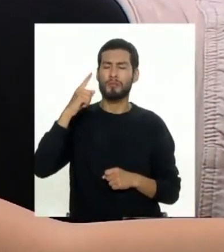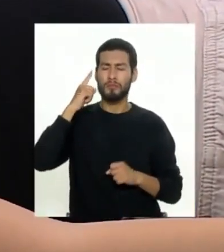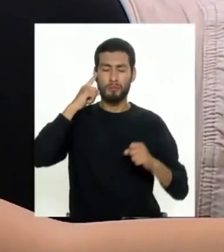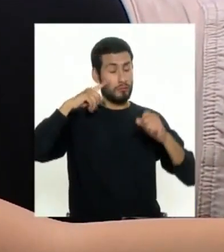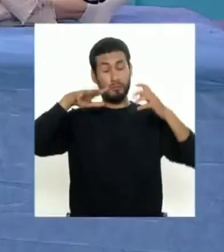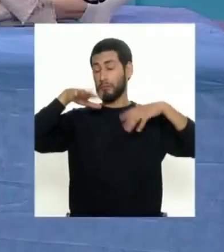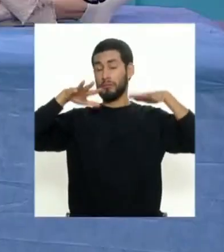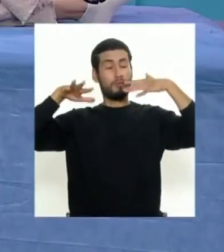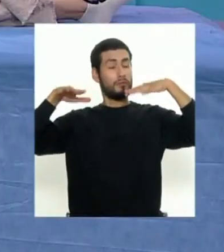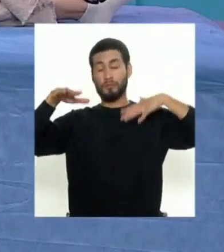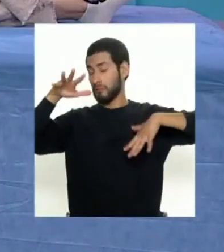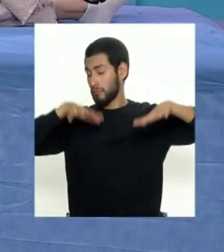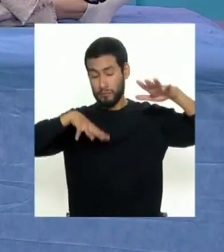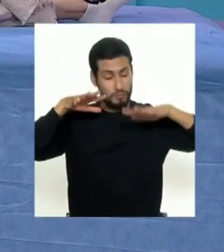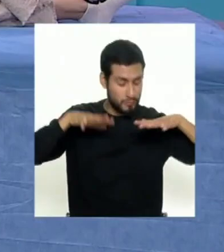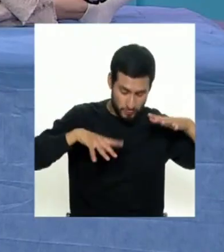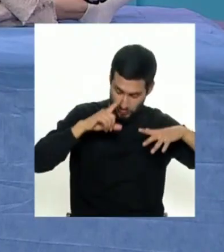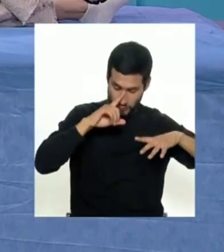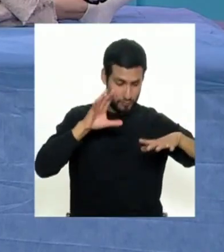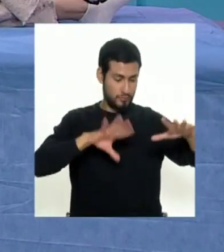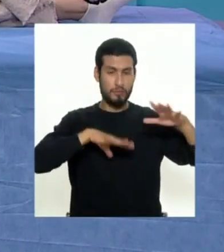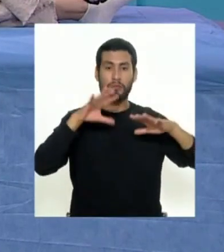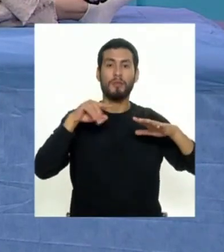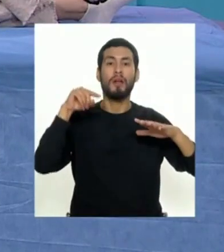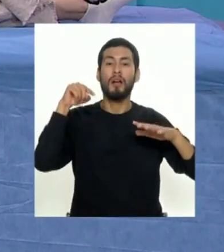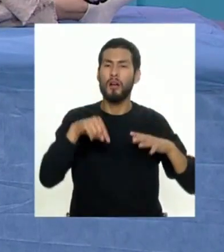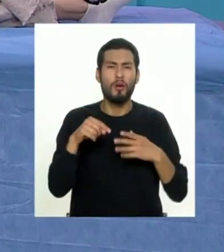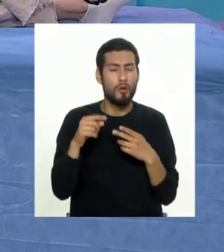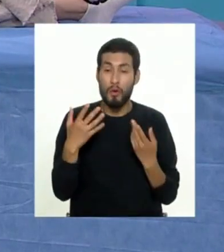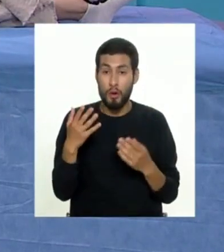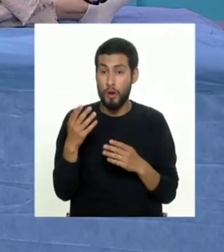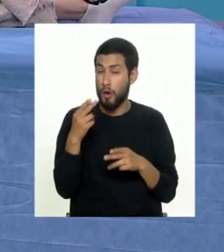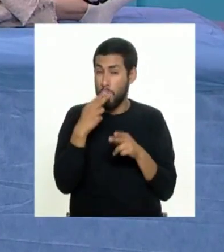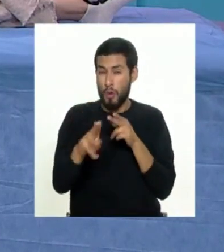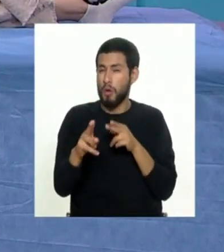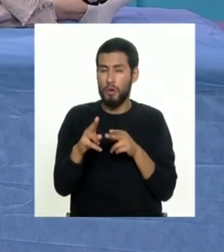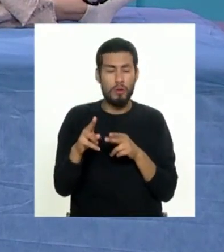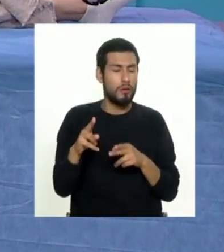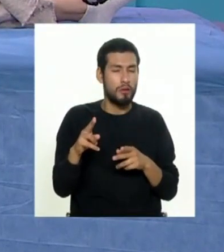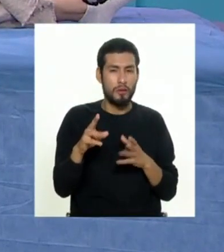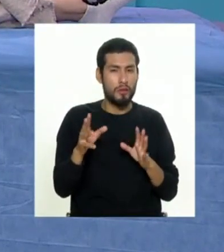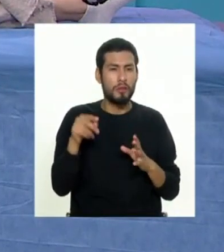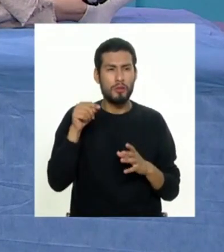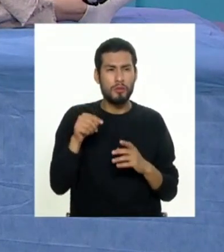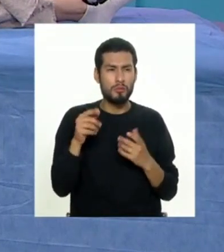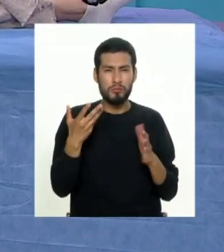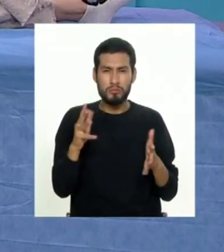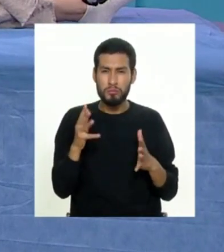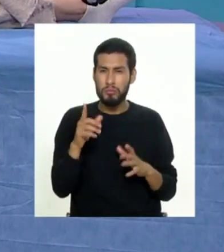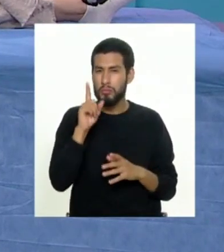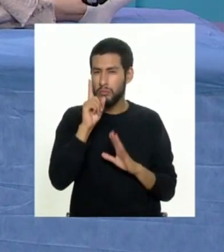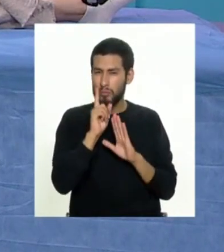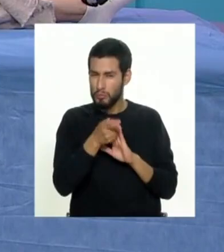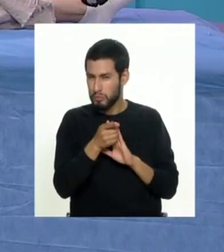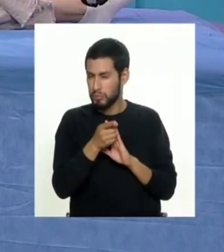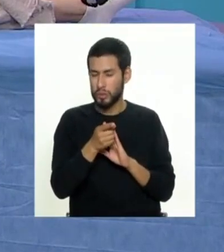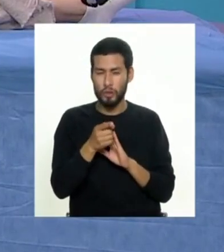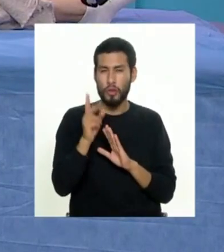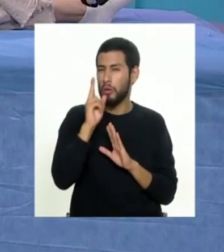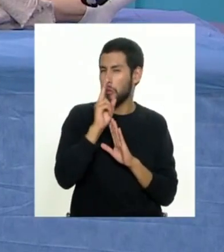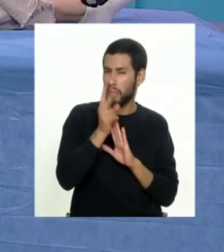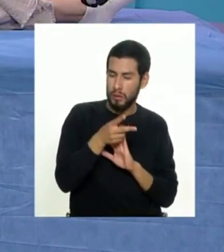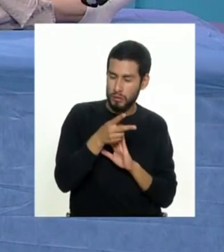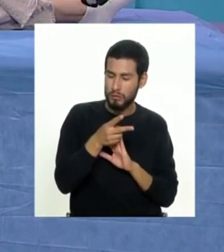vértigo. Entonces, este vértigo no va a durar todo el tiempo, solamente va a durar un minuto hasta